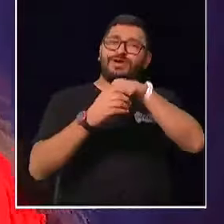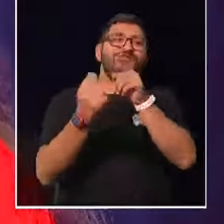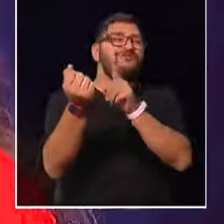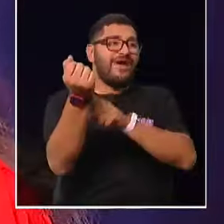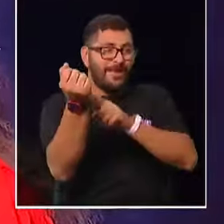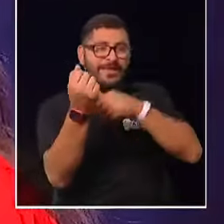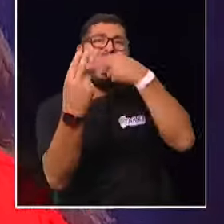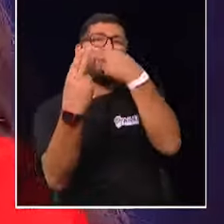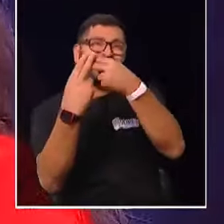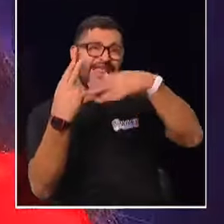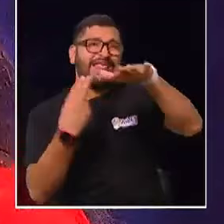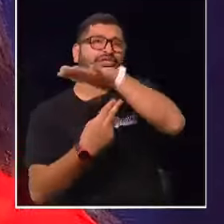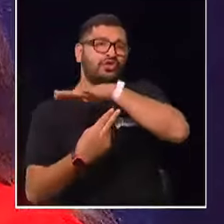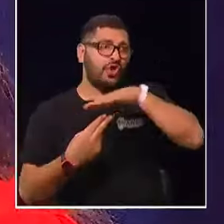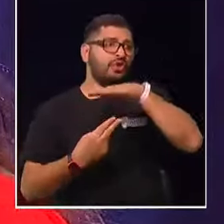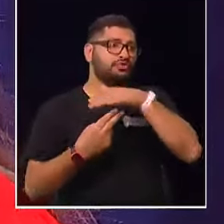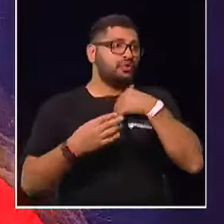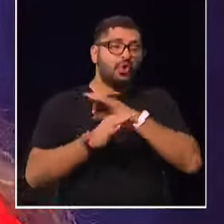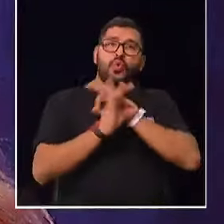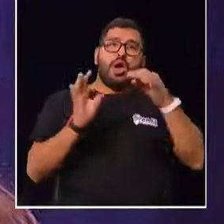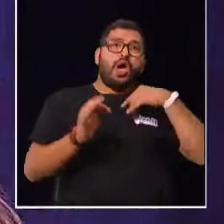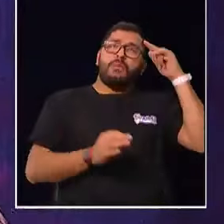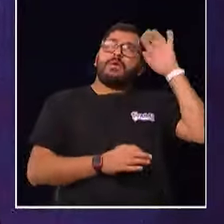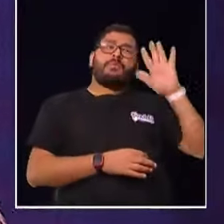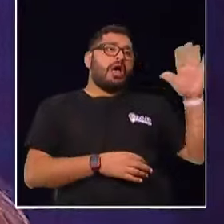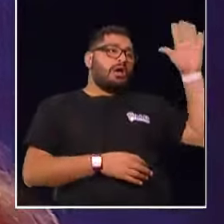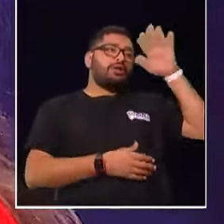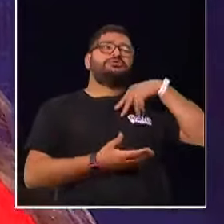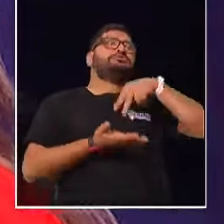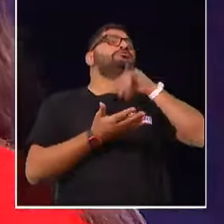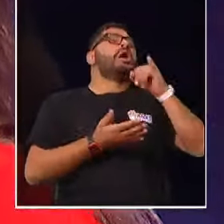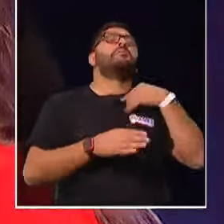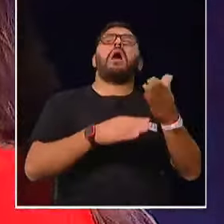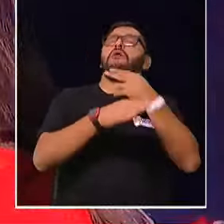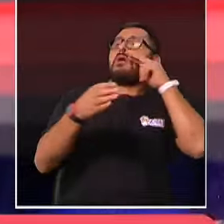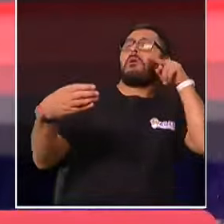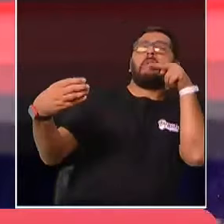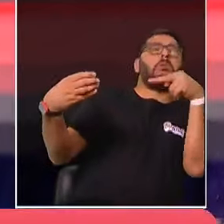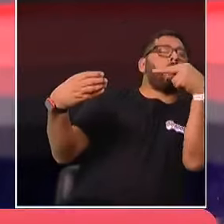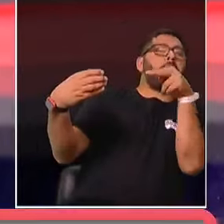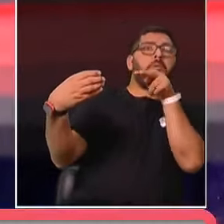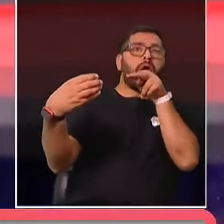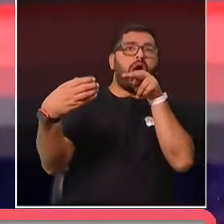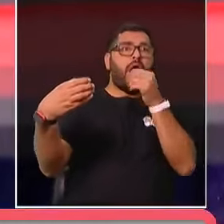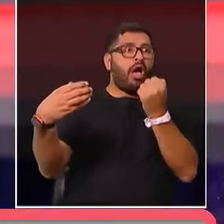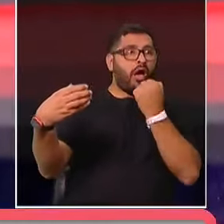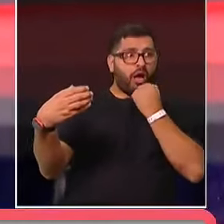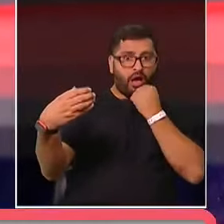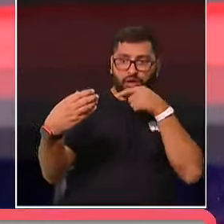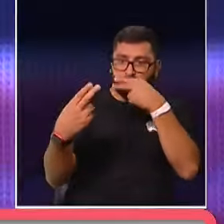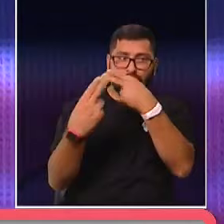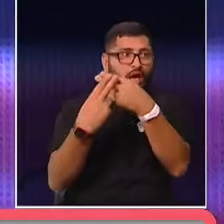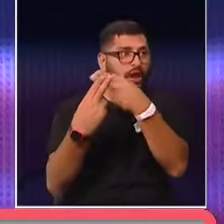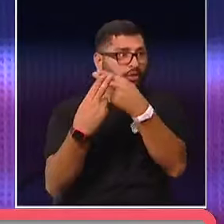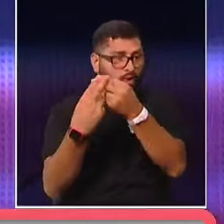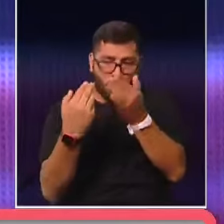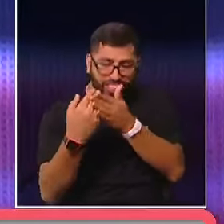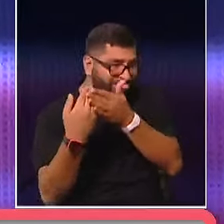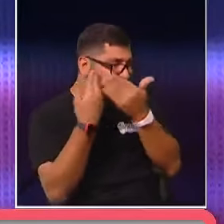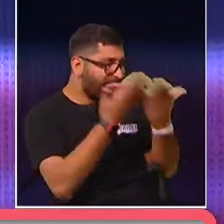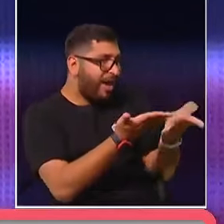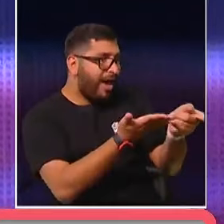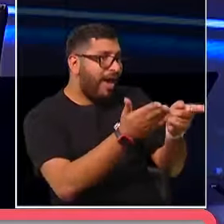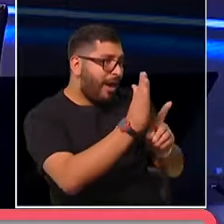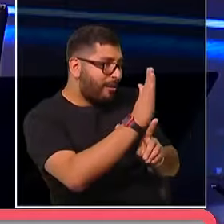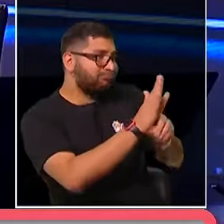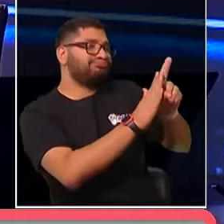pensé que iba a estar acá. Siempre lo vi de afuera, pero Teletón ha sido para Fernanda algo maravilloso.